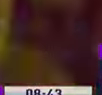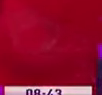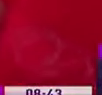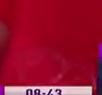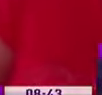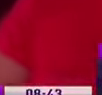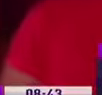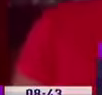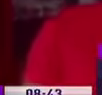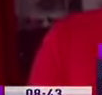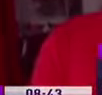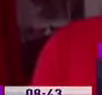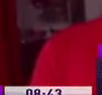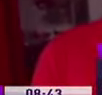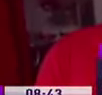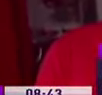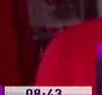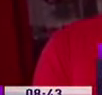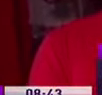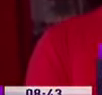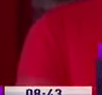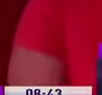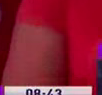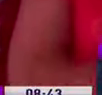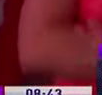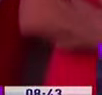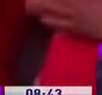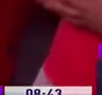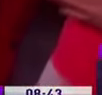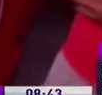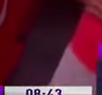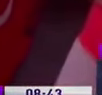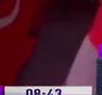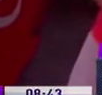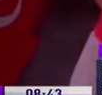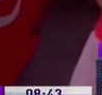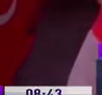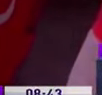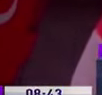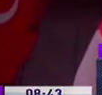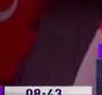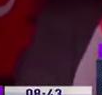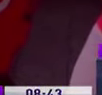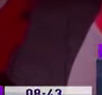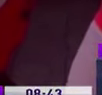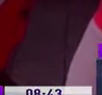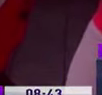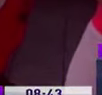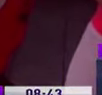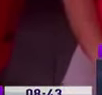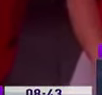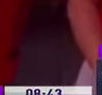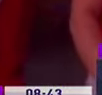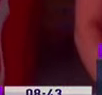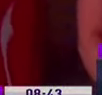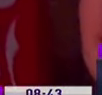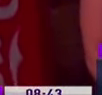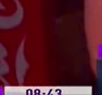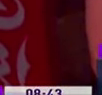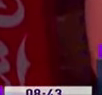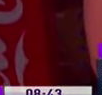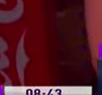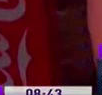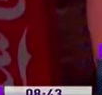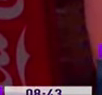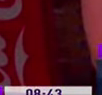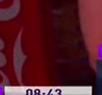vendes? Pasteles diseñados, panes colombianos, pan ecuatoriano. Yo le pongo los cachos.